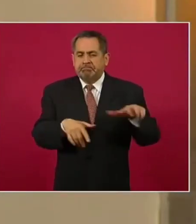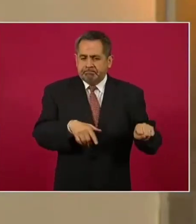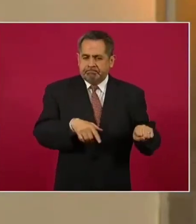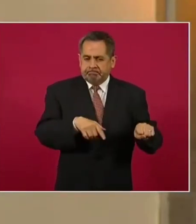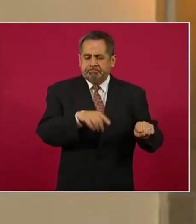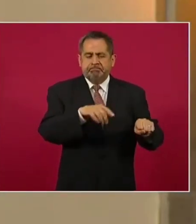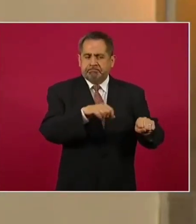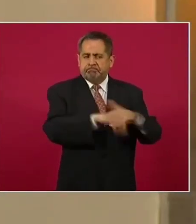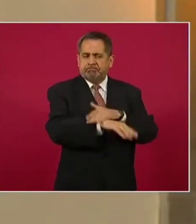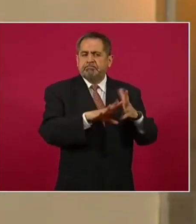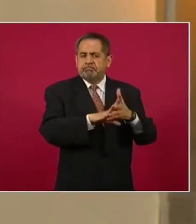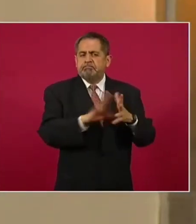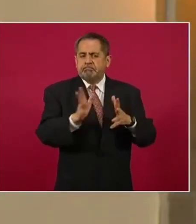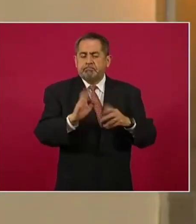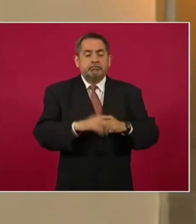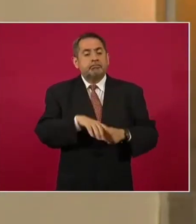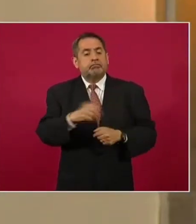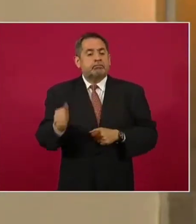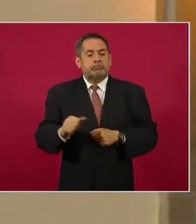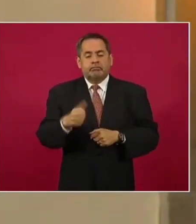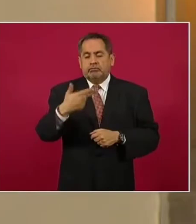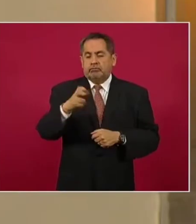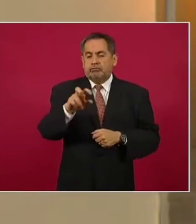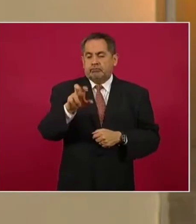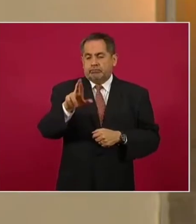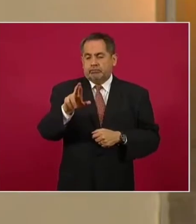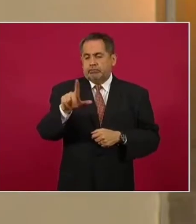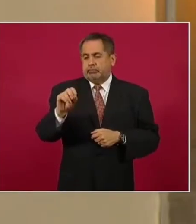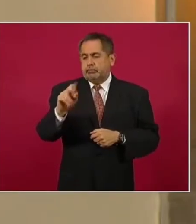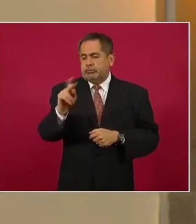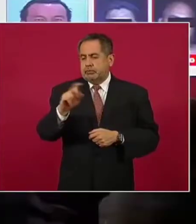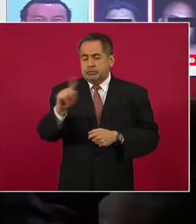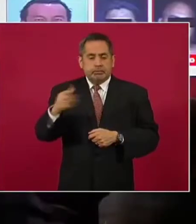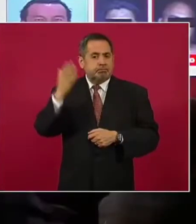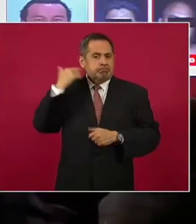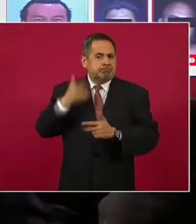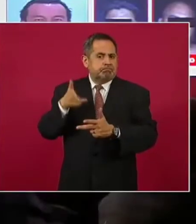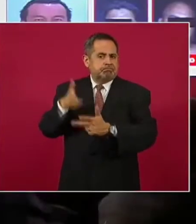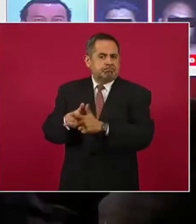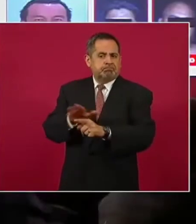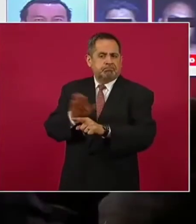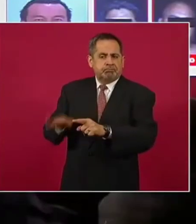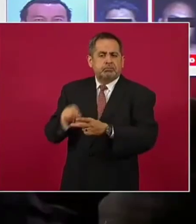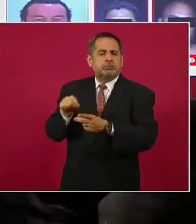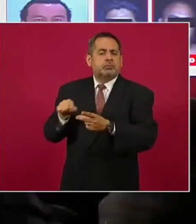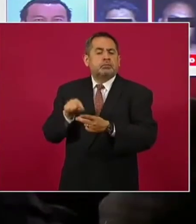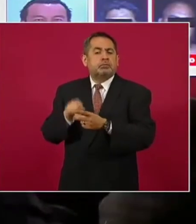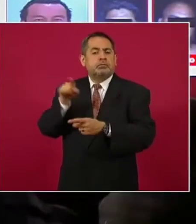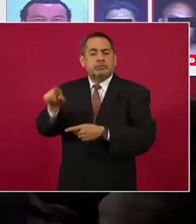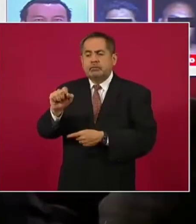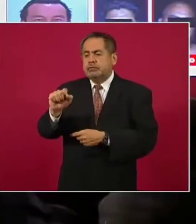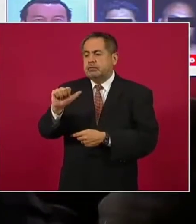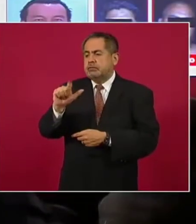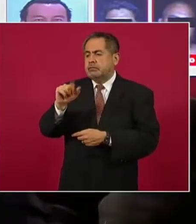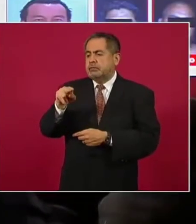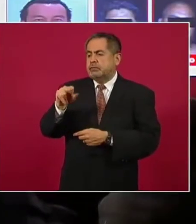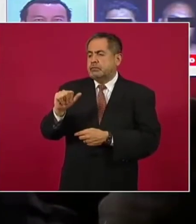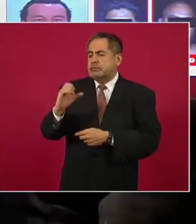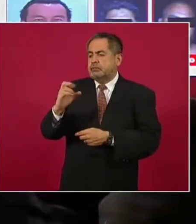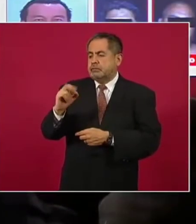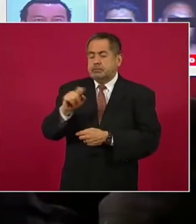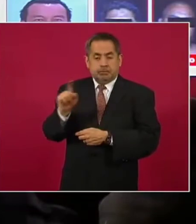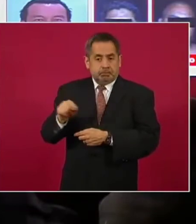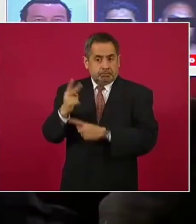caso de heber lópez que fue privado de la vida en salina cruz hay dos detenidos que fueron